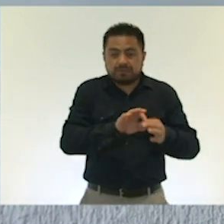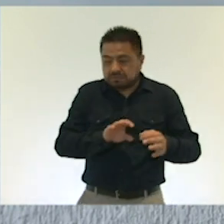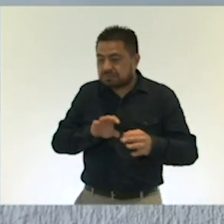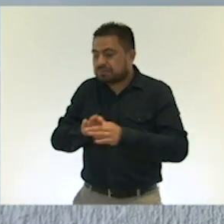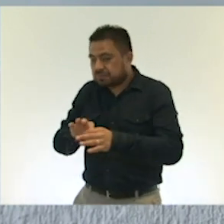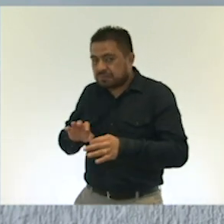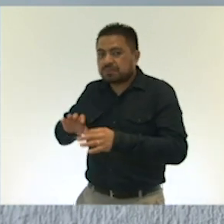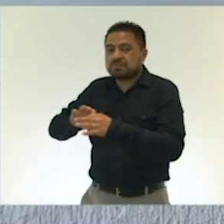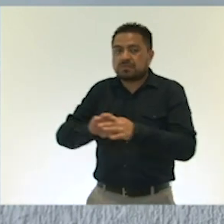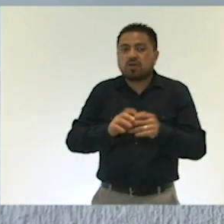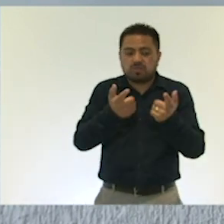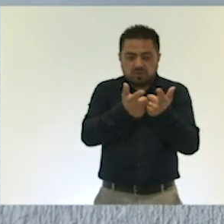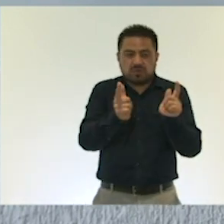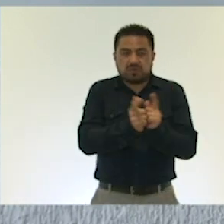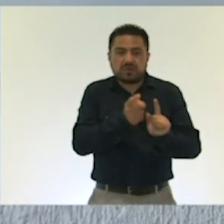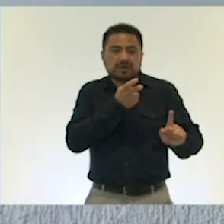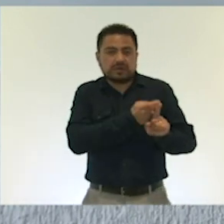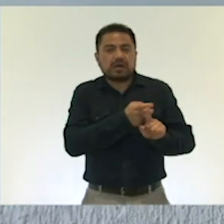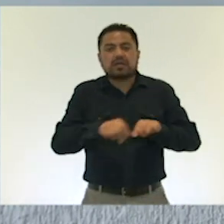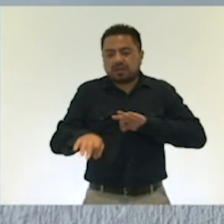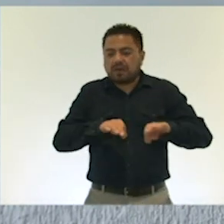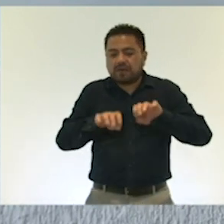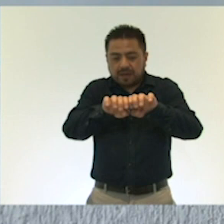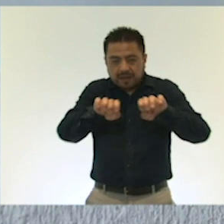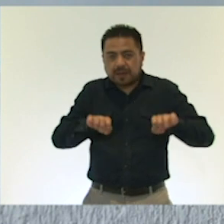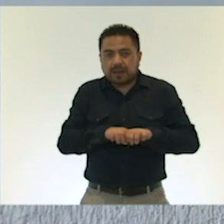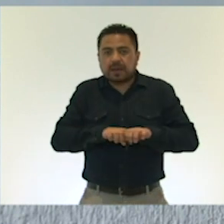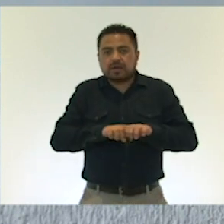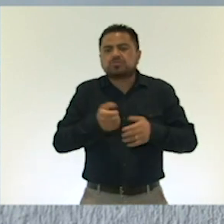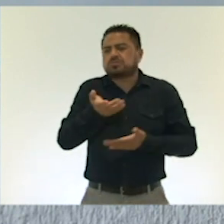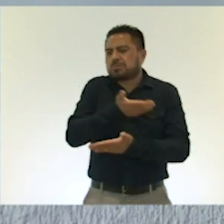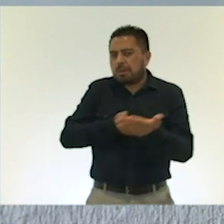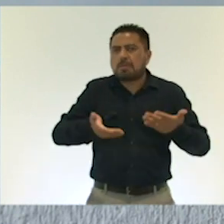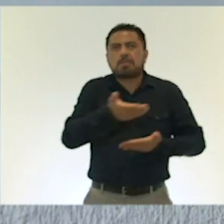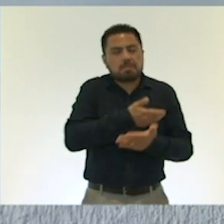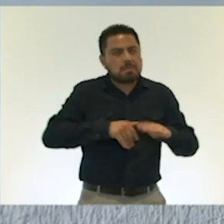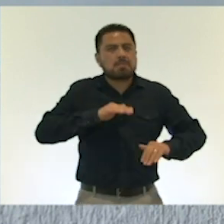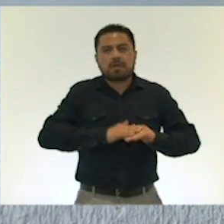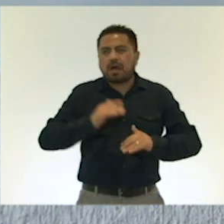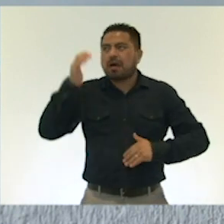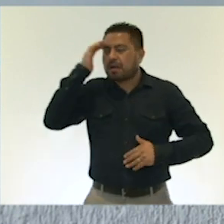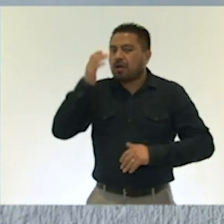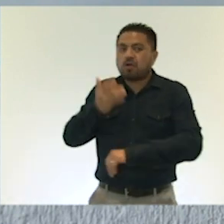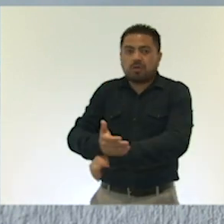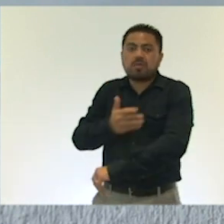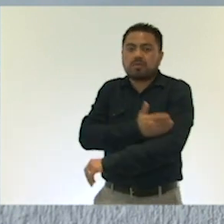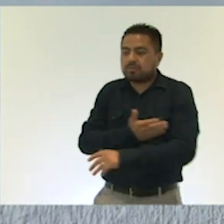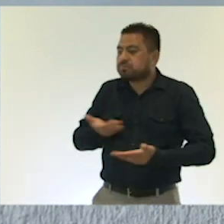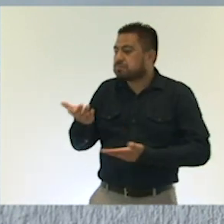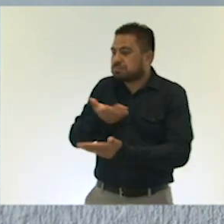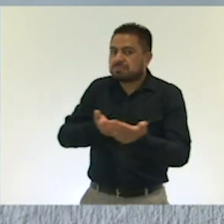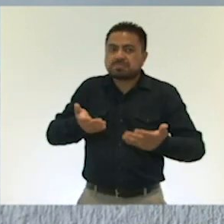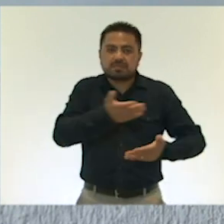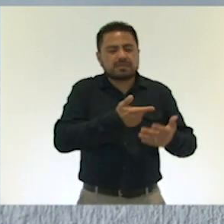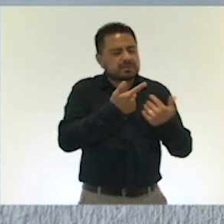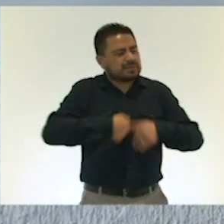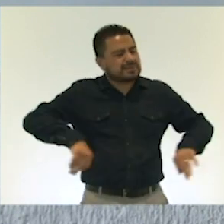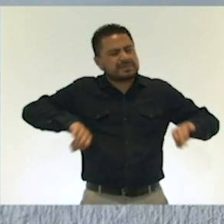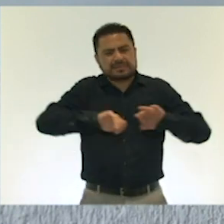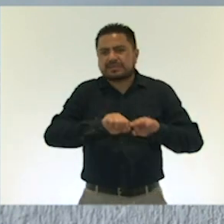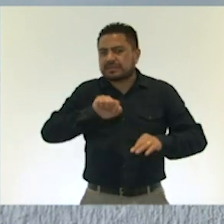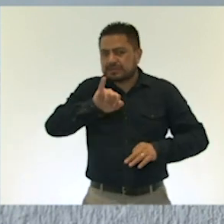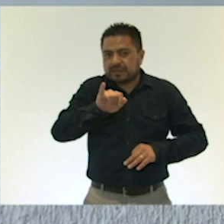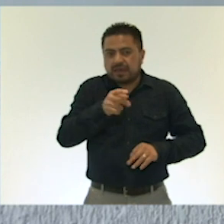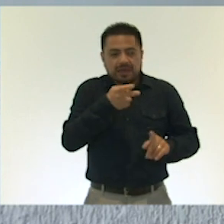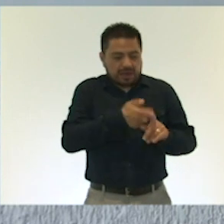el estar en este grupo. El trabajo en equipo, el socializar más, el conocer a tus compañeros. Es súper importante que en